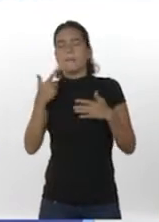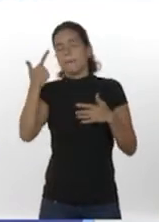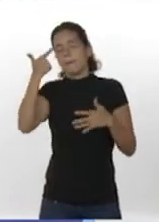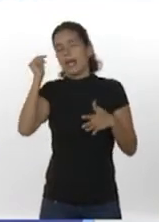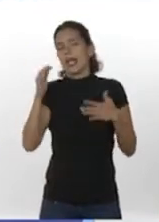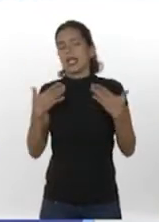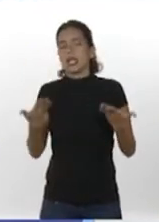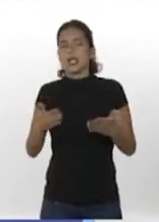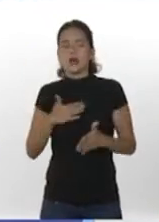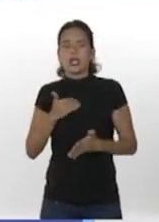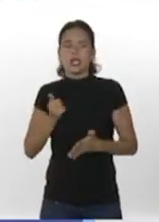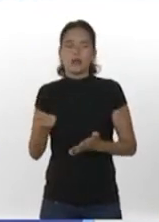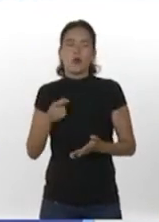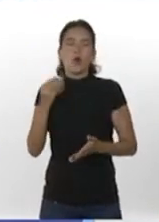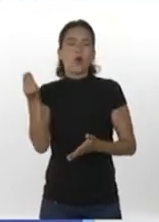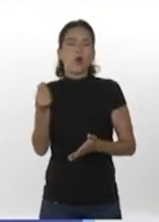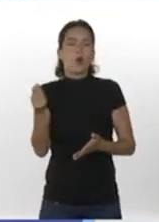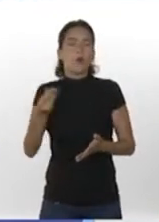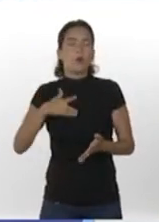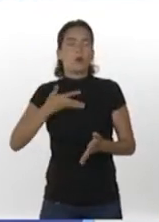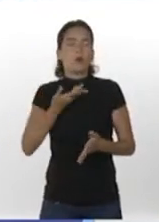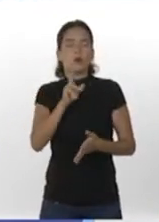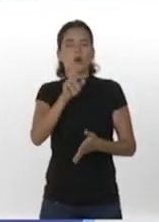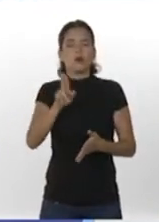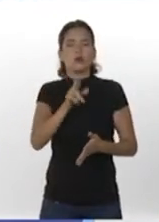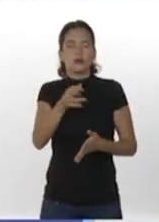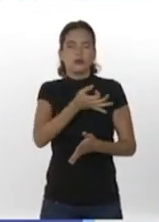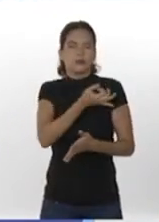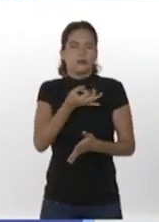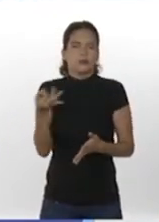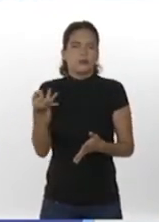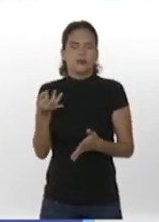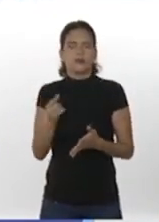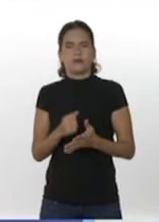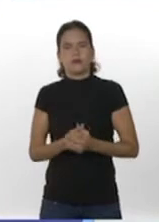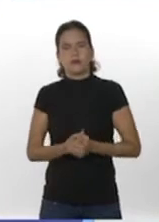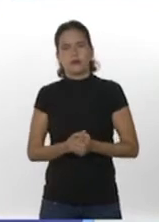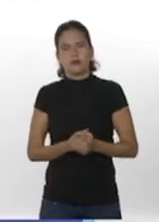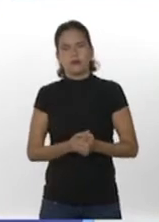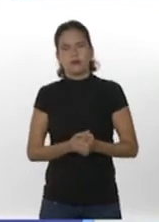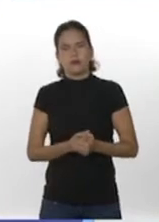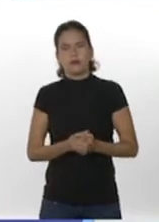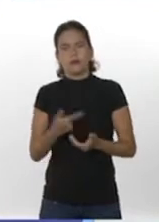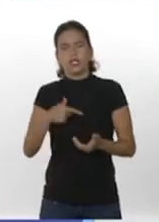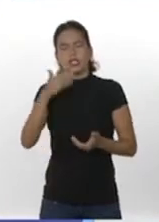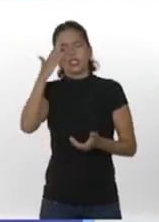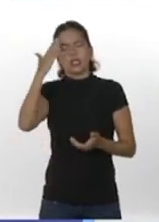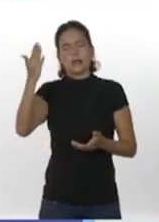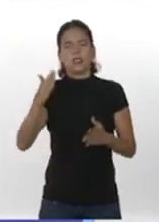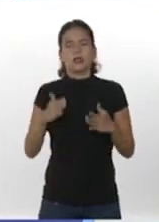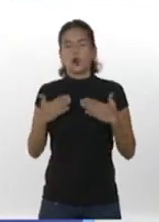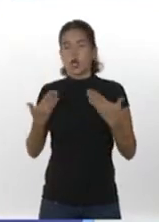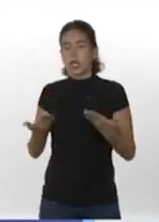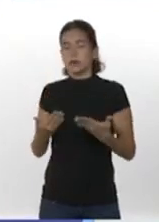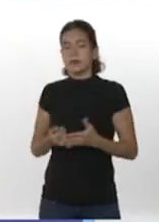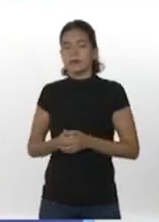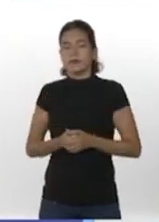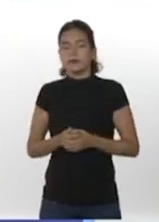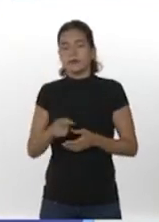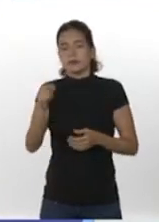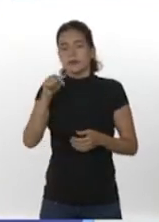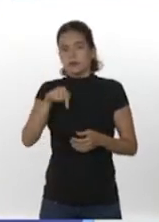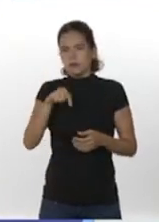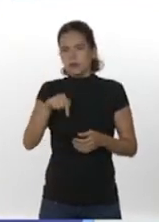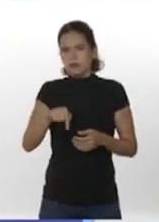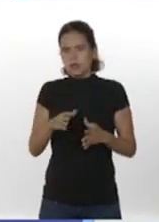saber para qué lo queremos, cómo lo podemos utilizar de manera efectiva, de manera educativa, tomando en cuenta